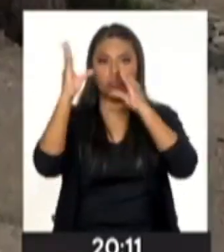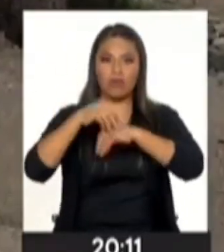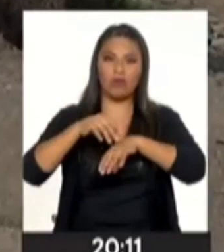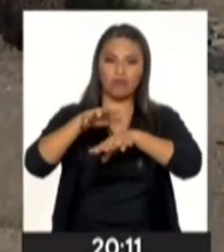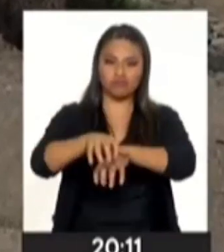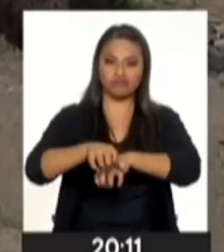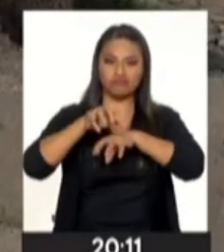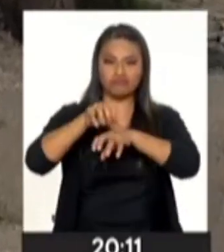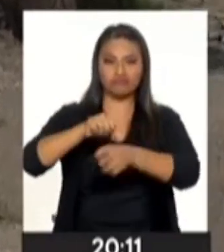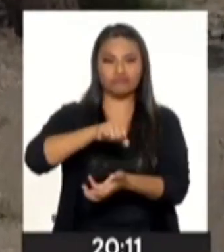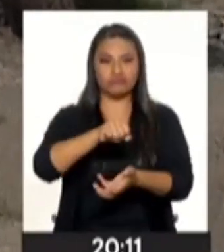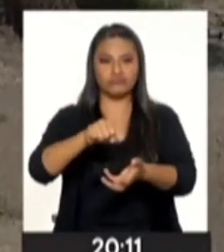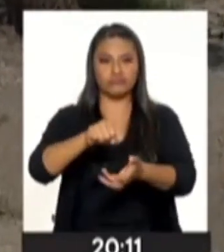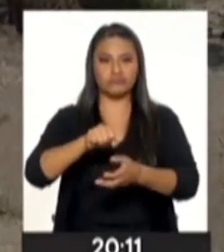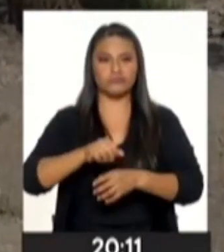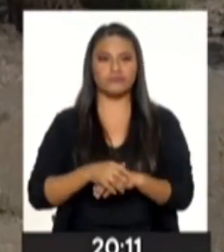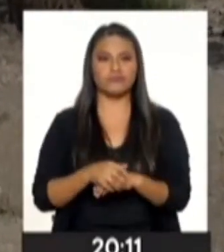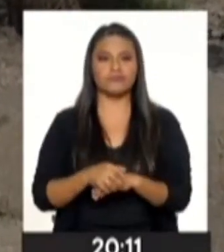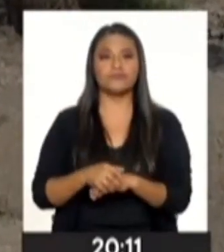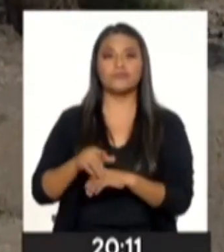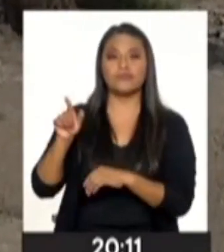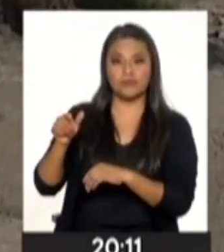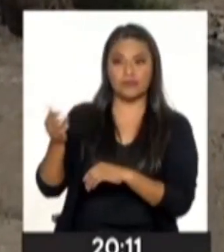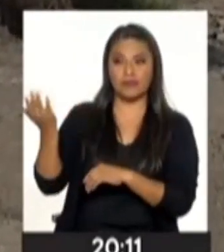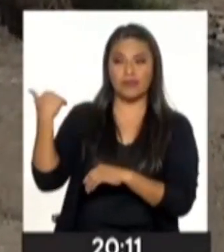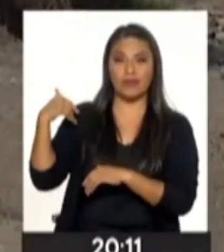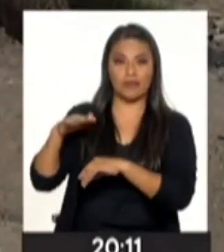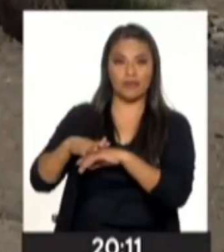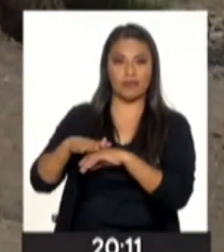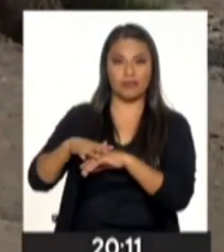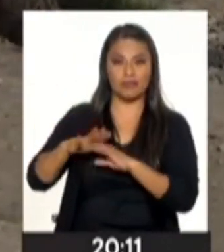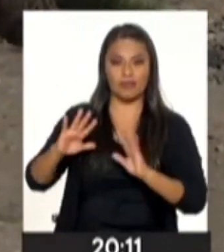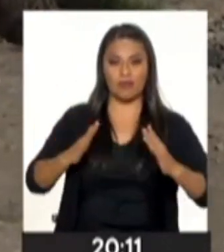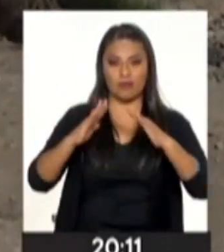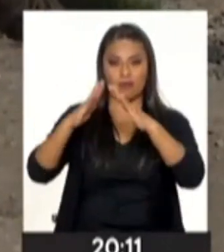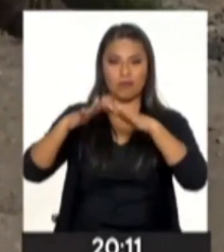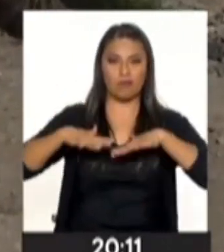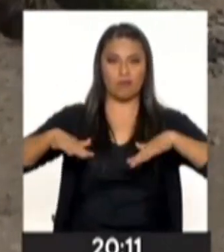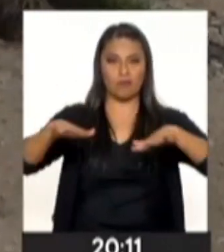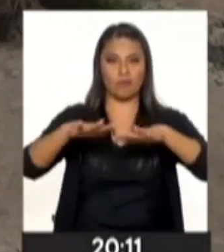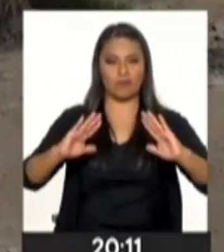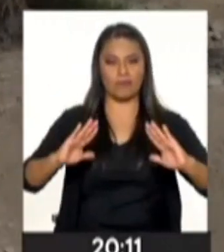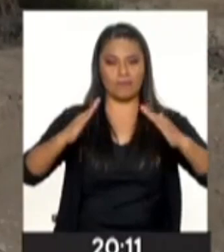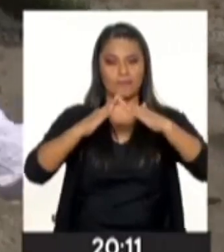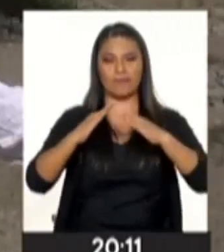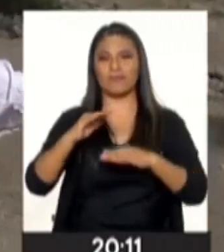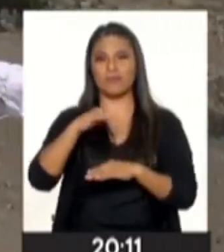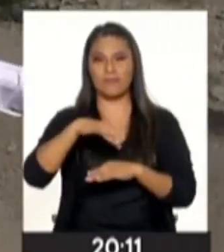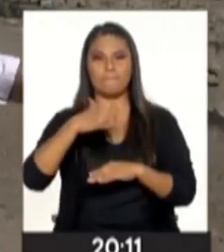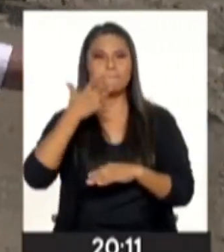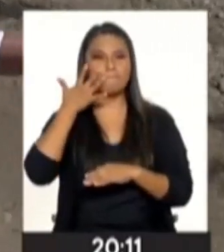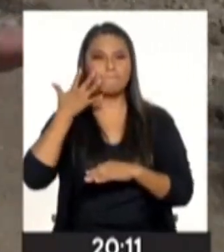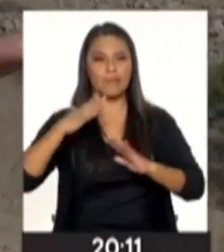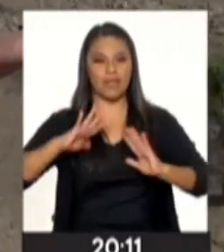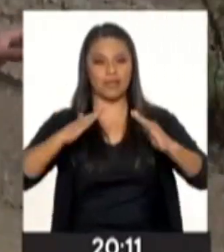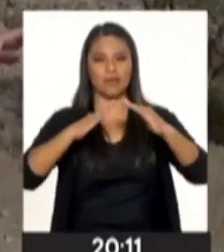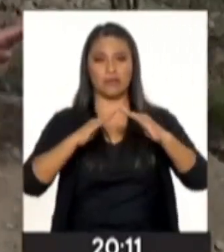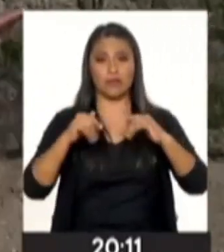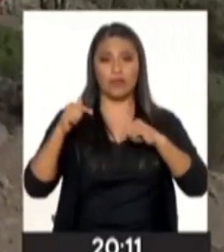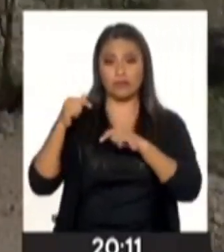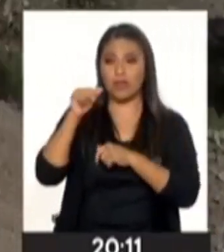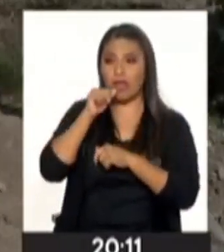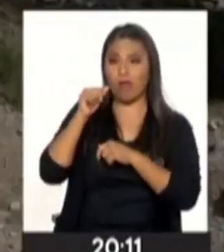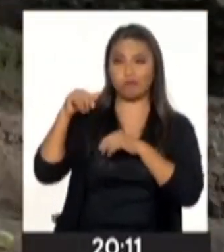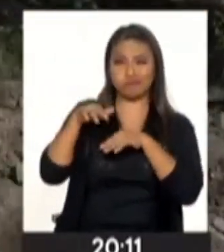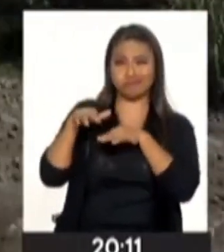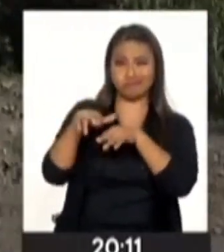maquinaria los vecinos de Santa Rosa de quives en el sector Cerro blanco se encuentran en constante peligro Este es el camino del huaico que